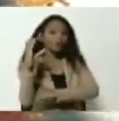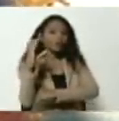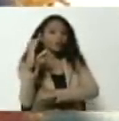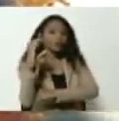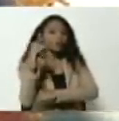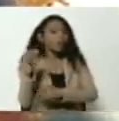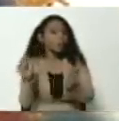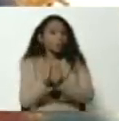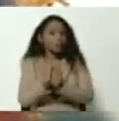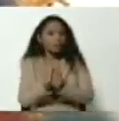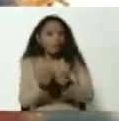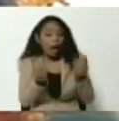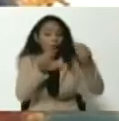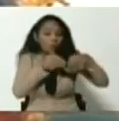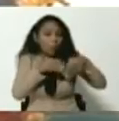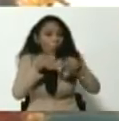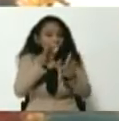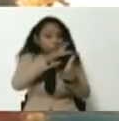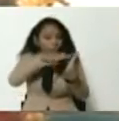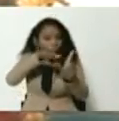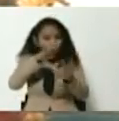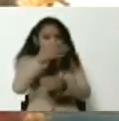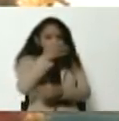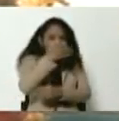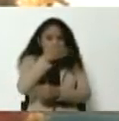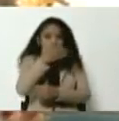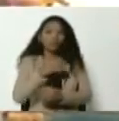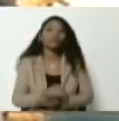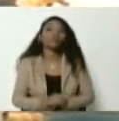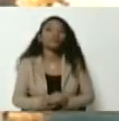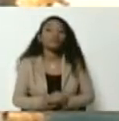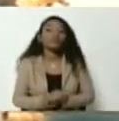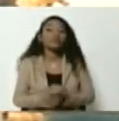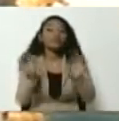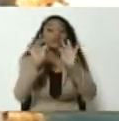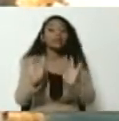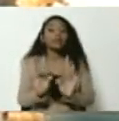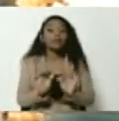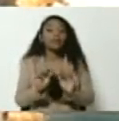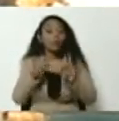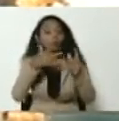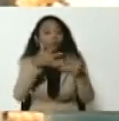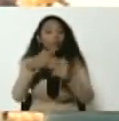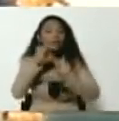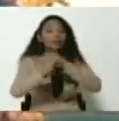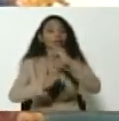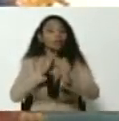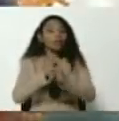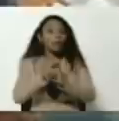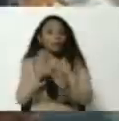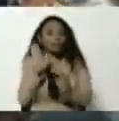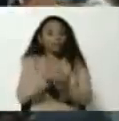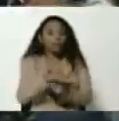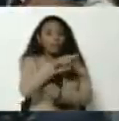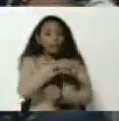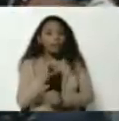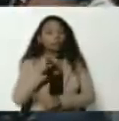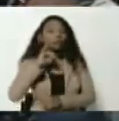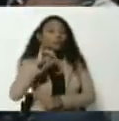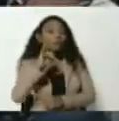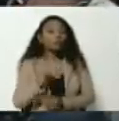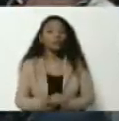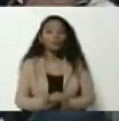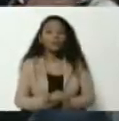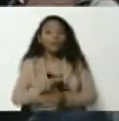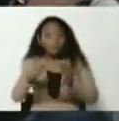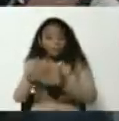la complicidad del gobierno de Colombia, y los medios de comunicación internacionales taparon esa noticia. Hasta que